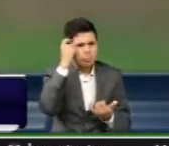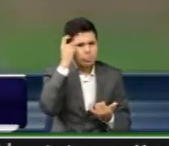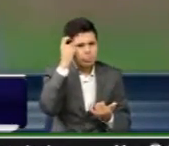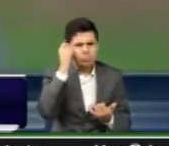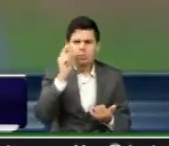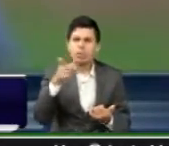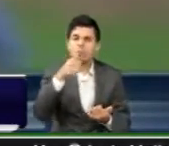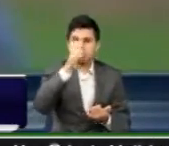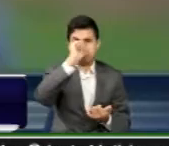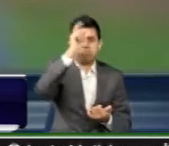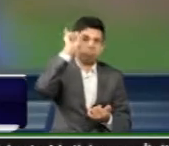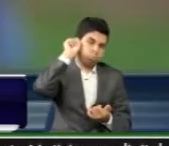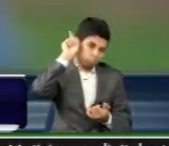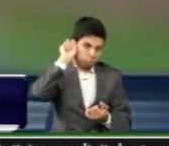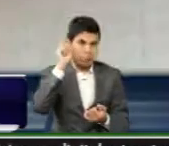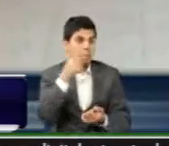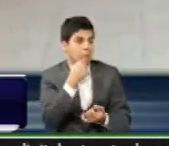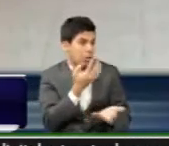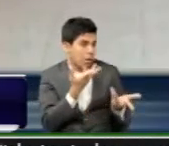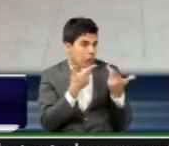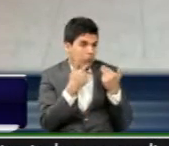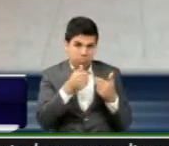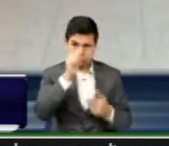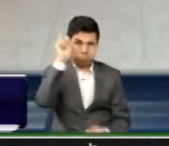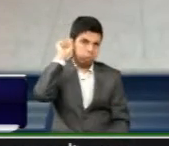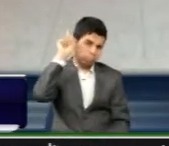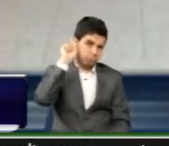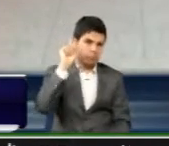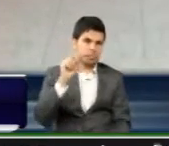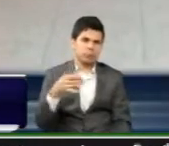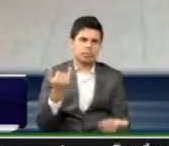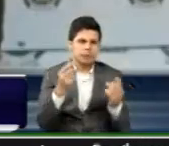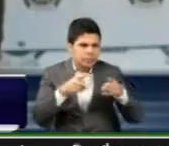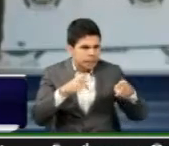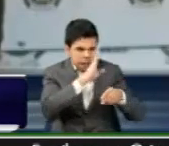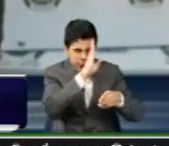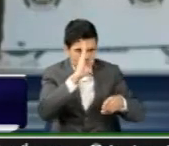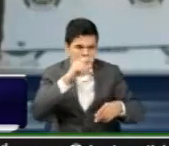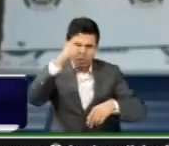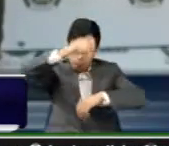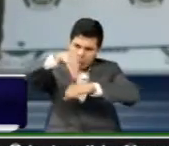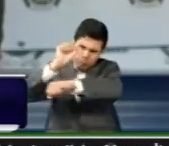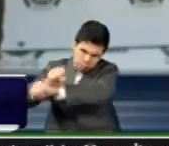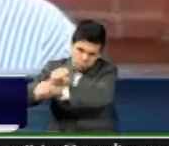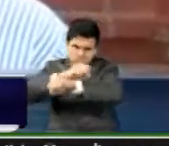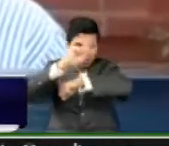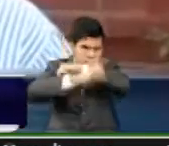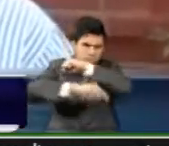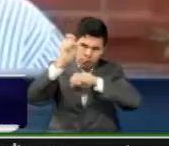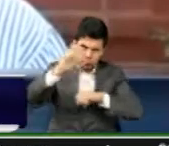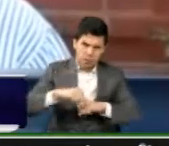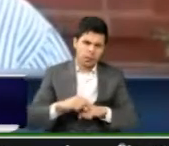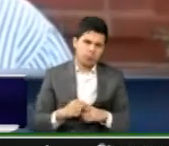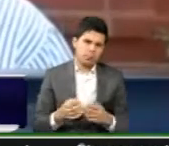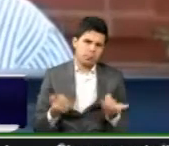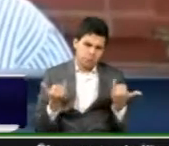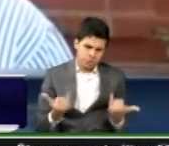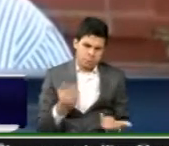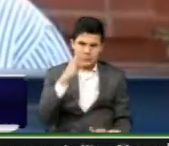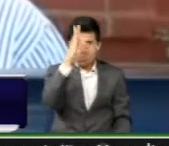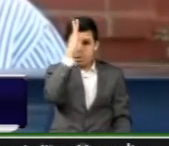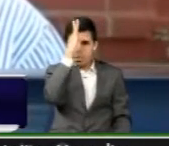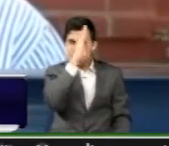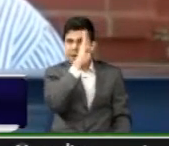embriaguez nomás, porque dicen que estaba muy borracho. Las voces del municipio en San Gil exigen que se haga justicia. En nombre del Hospital Regional de San